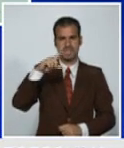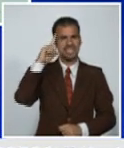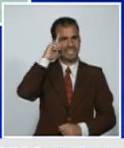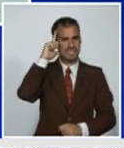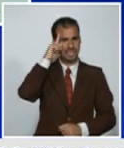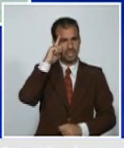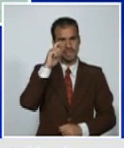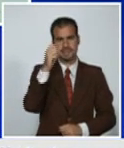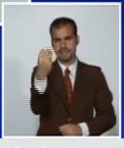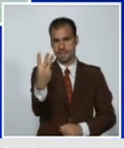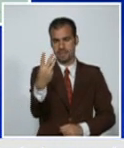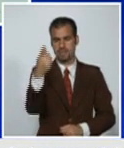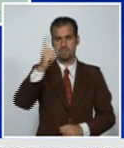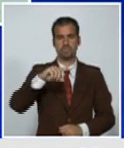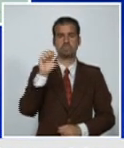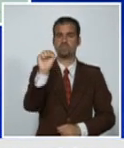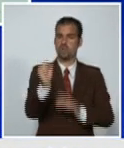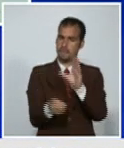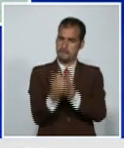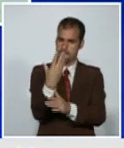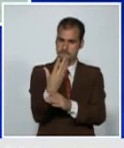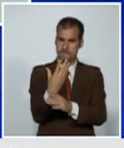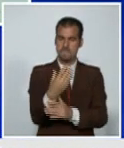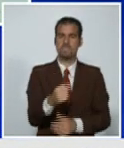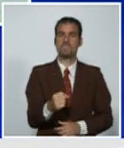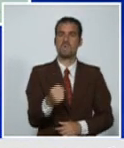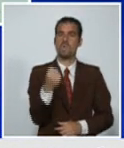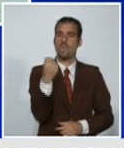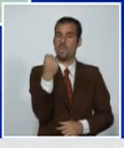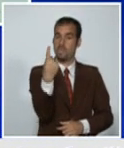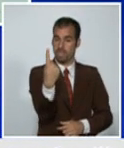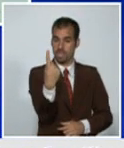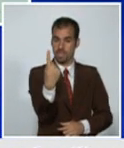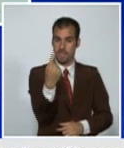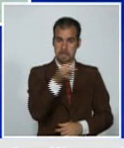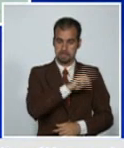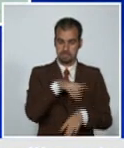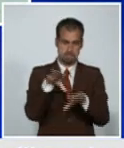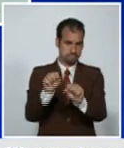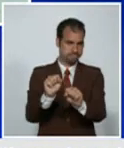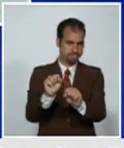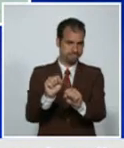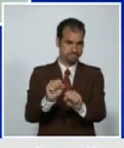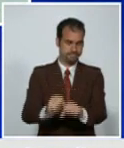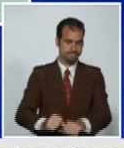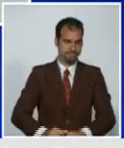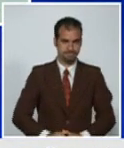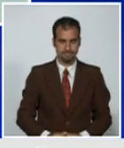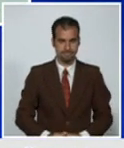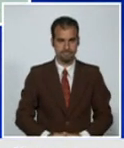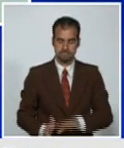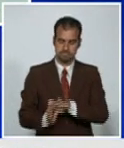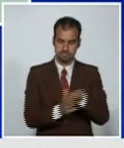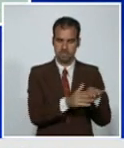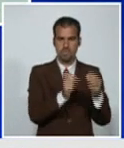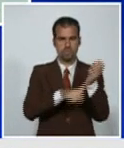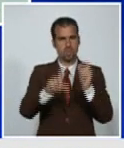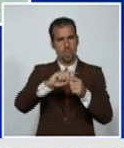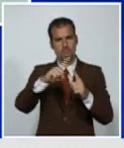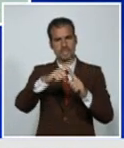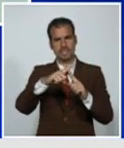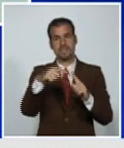y Songo La Maya con un caso autóctono en el día de ayer. Guantánamo confirma 10